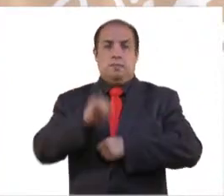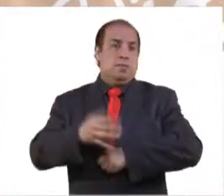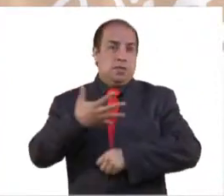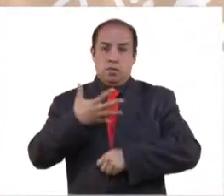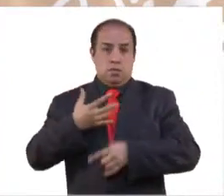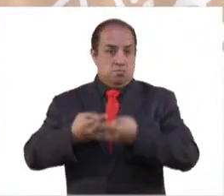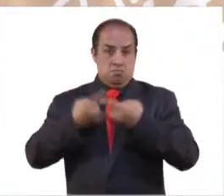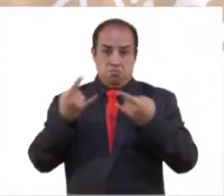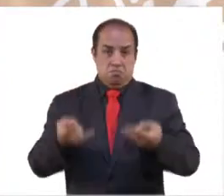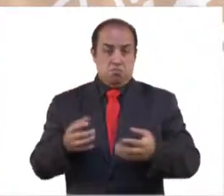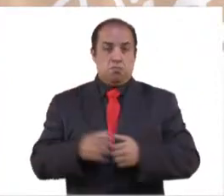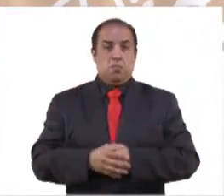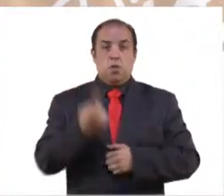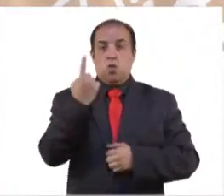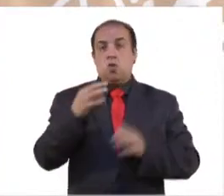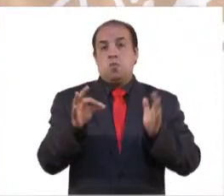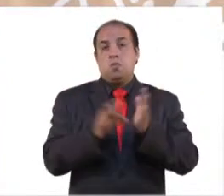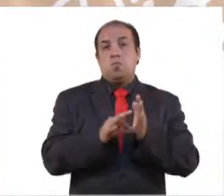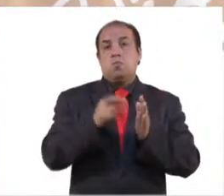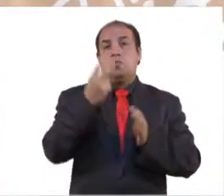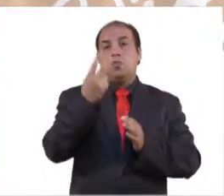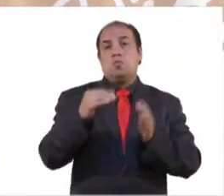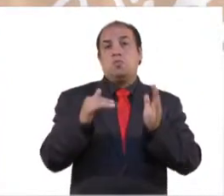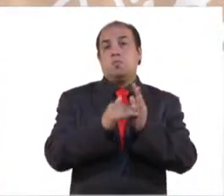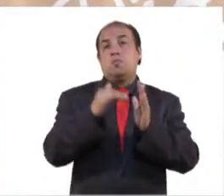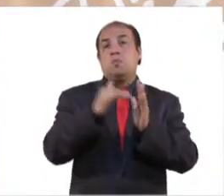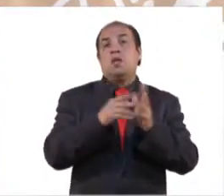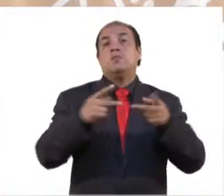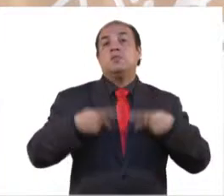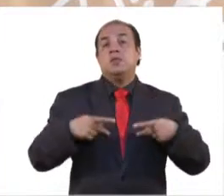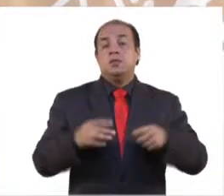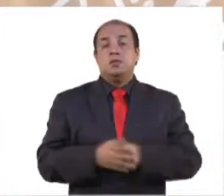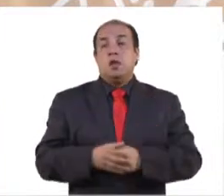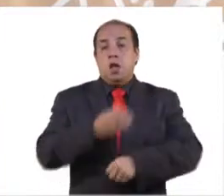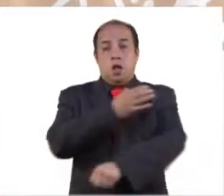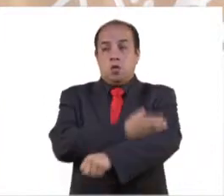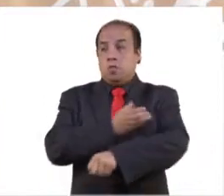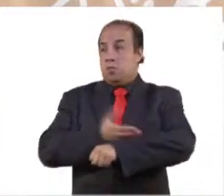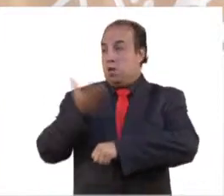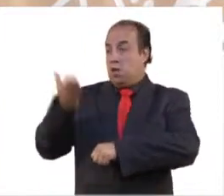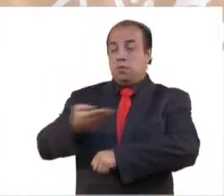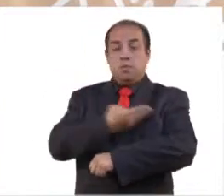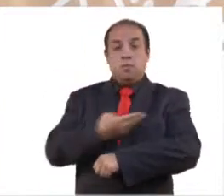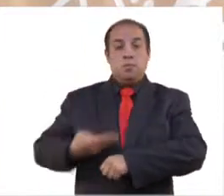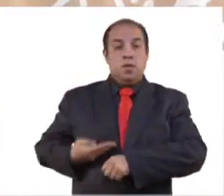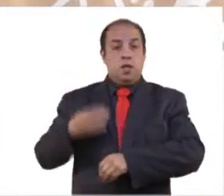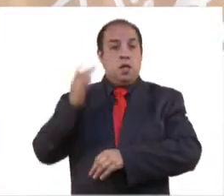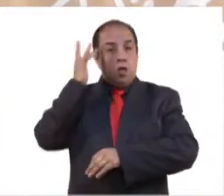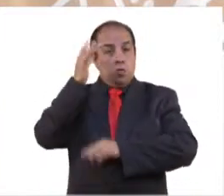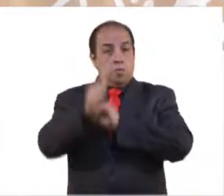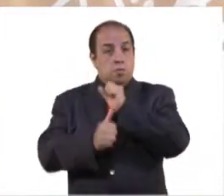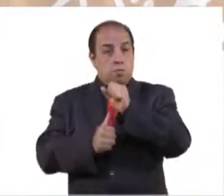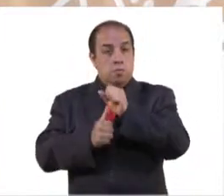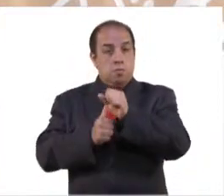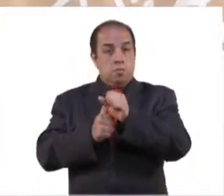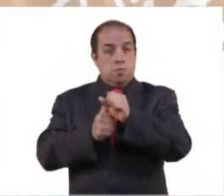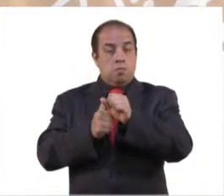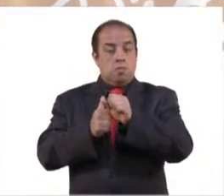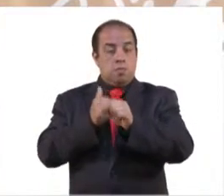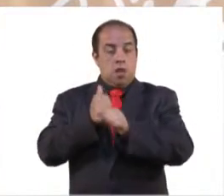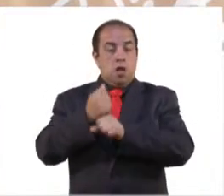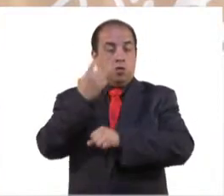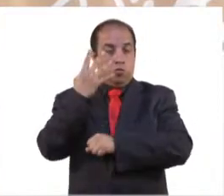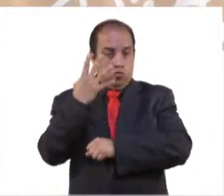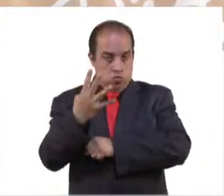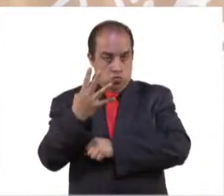historia. 1.2 millones de personas, acompañando a un presidente que cumple 4 años en